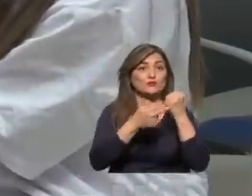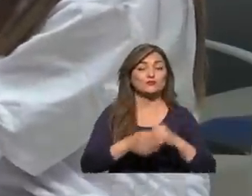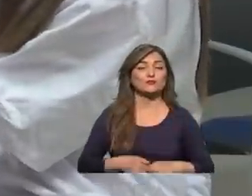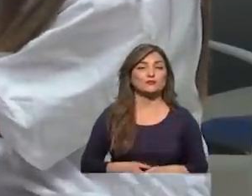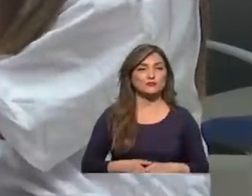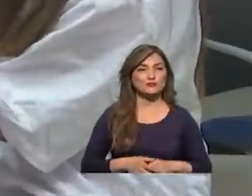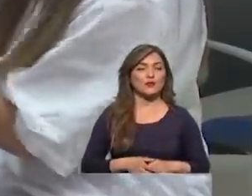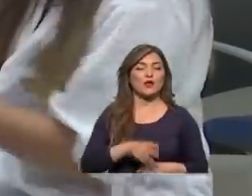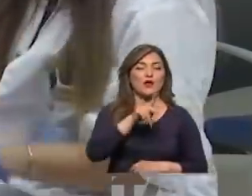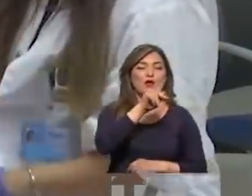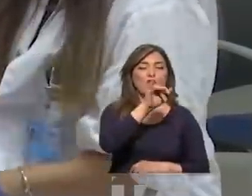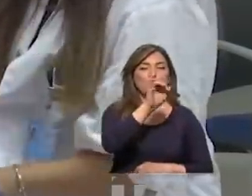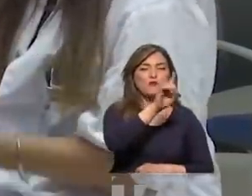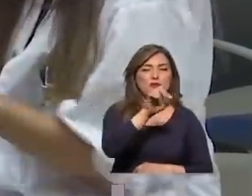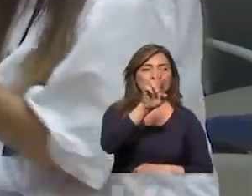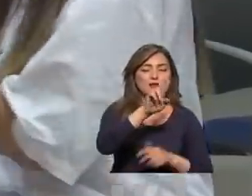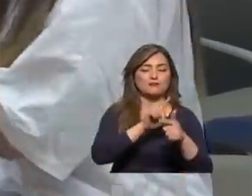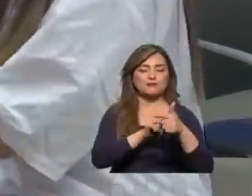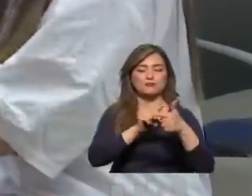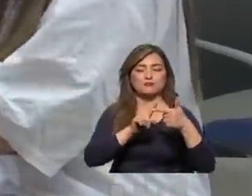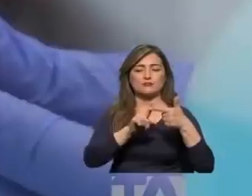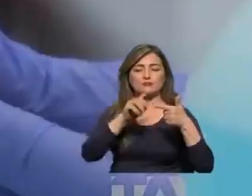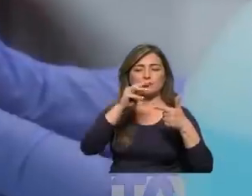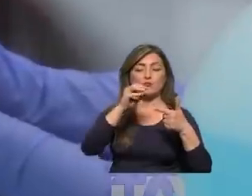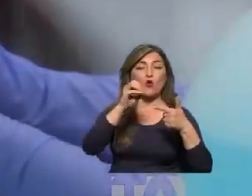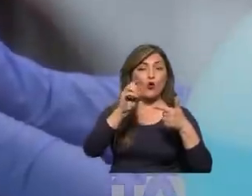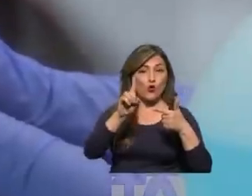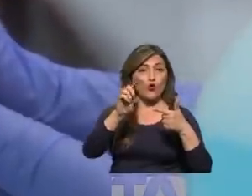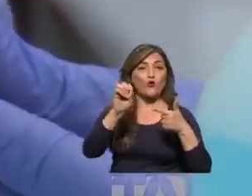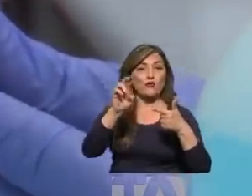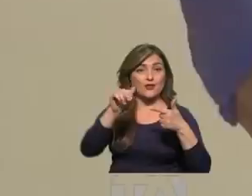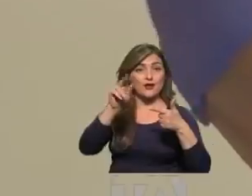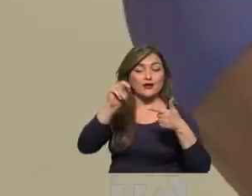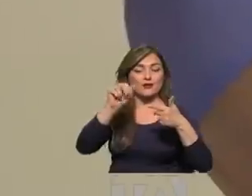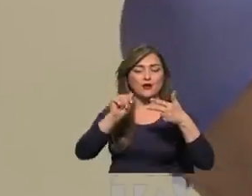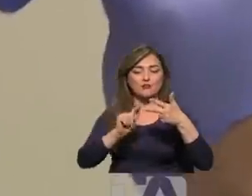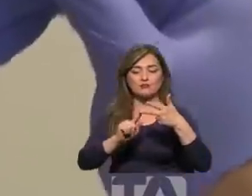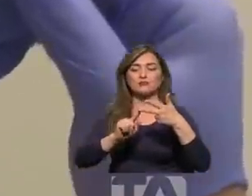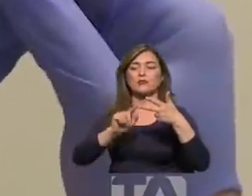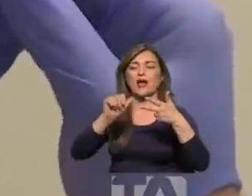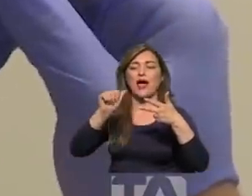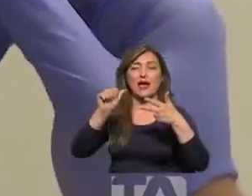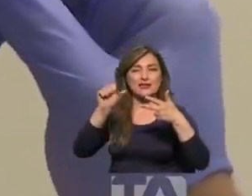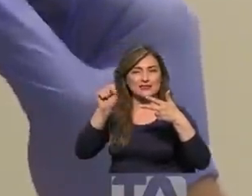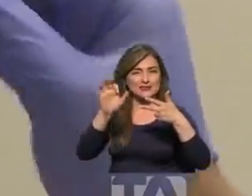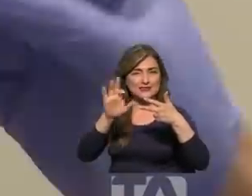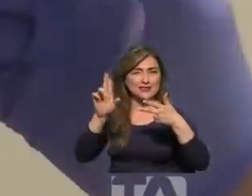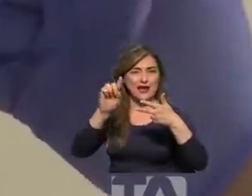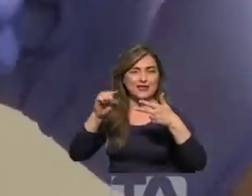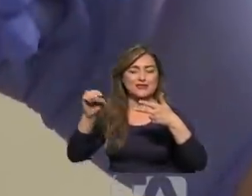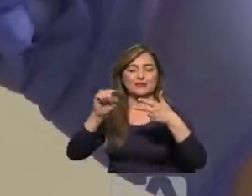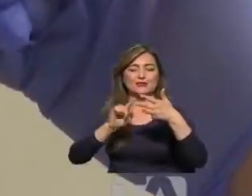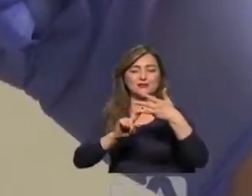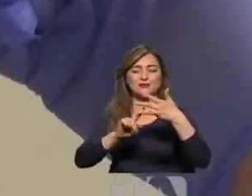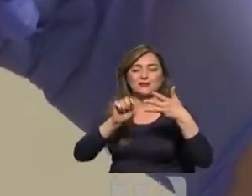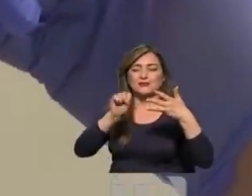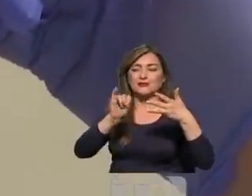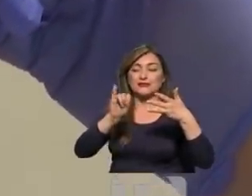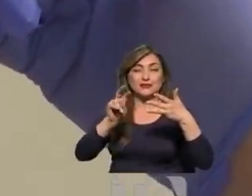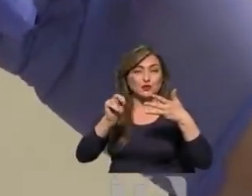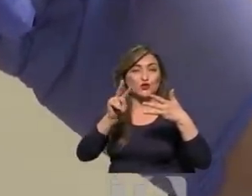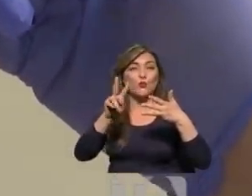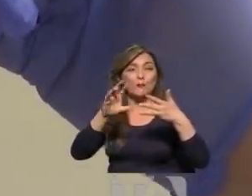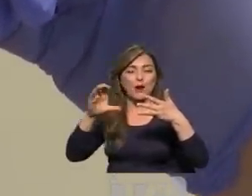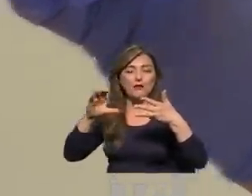decir, vacunas de Pfizer, las de Moderna o las de Oxford AstraZeneca. Hay algunas otras personas que han recibido también Sinovac y en relación a esto,